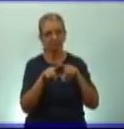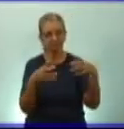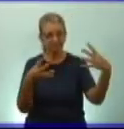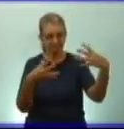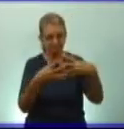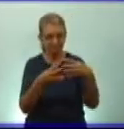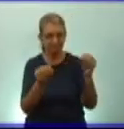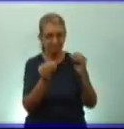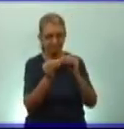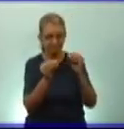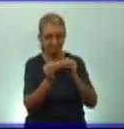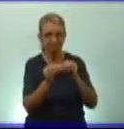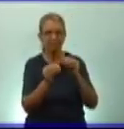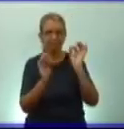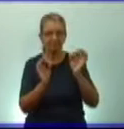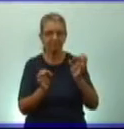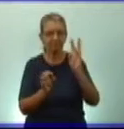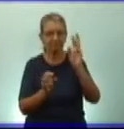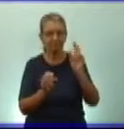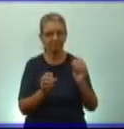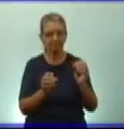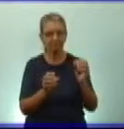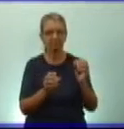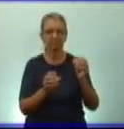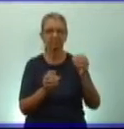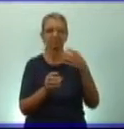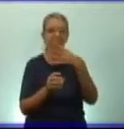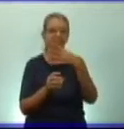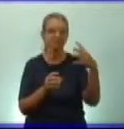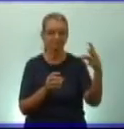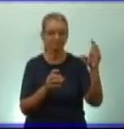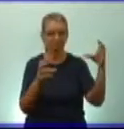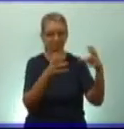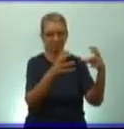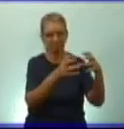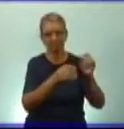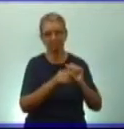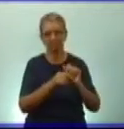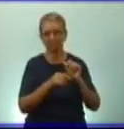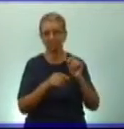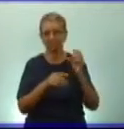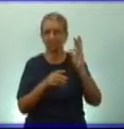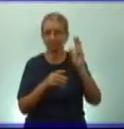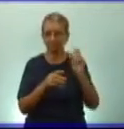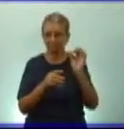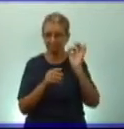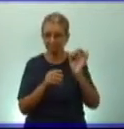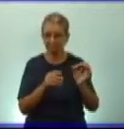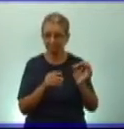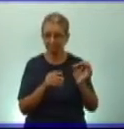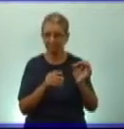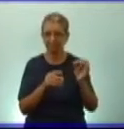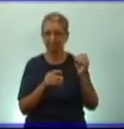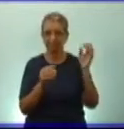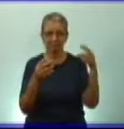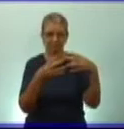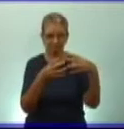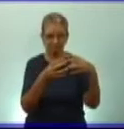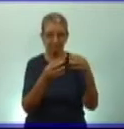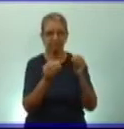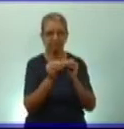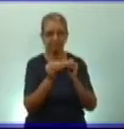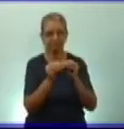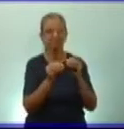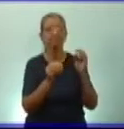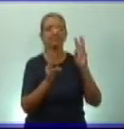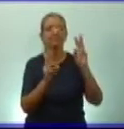encuentros anteriores cuando analizábamos que la cantidad de electrones del último nivel de energía coincide con el número del grupo, de ahí que su número